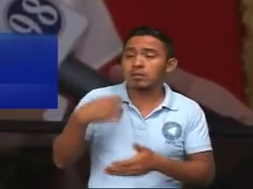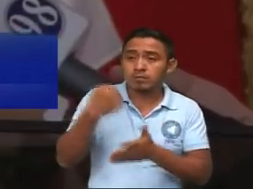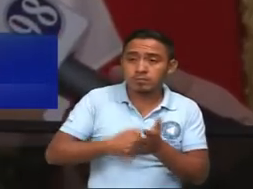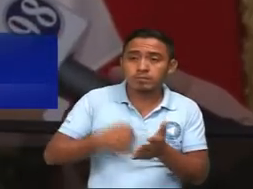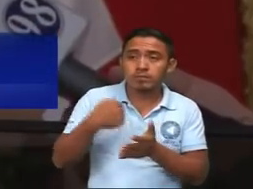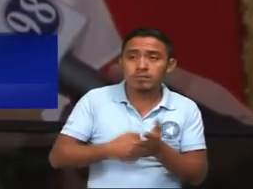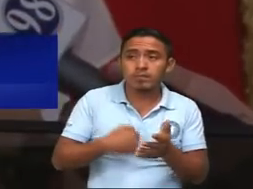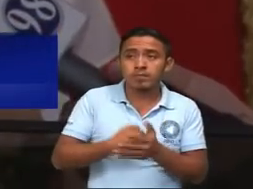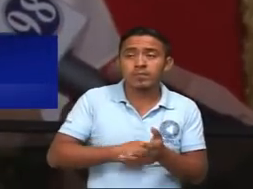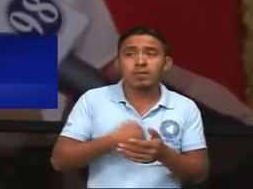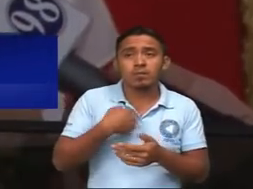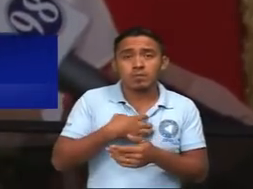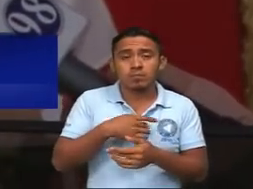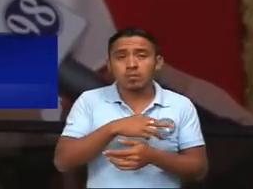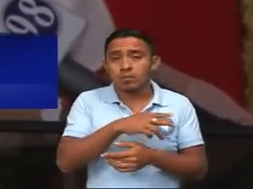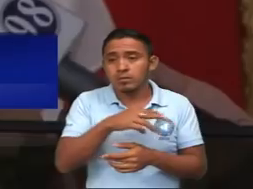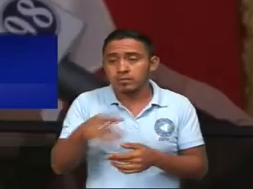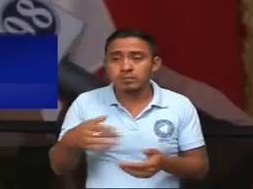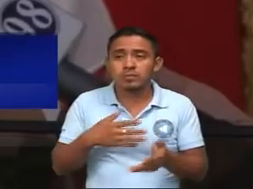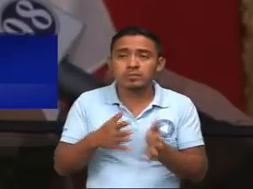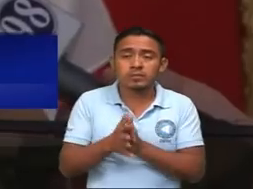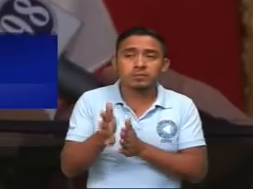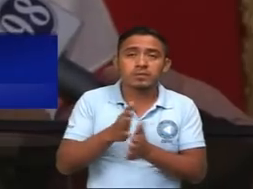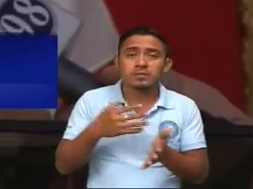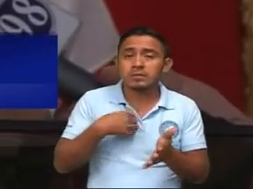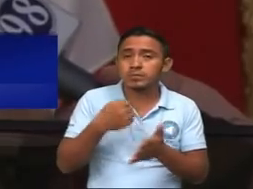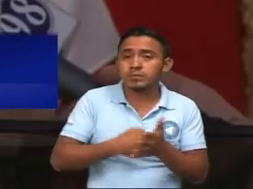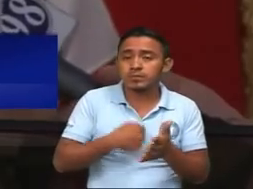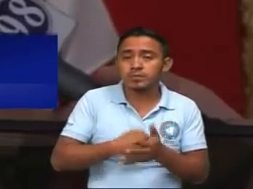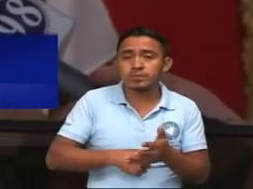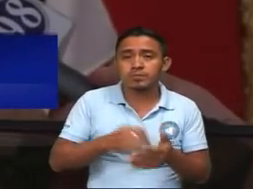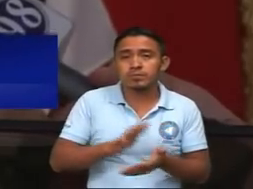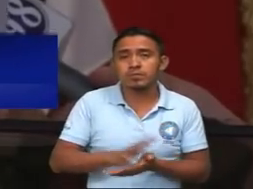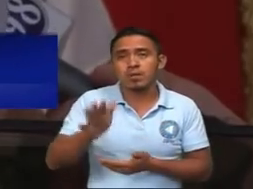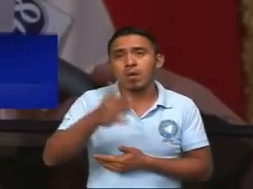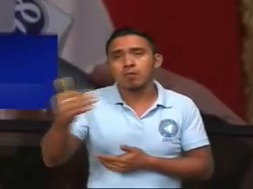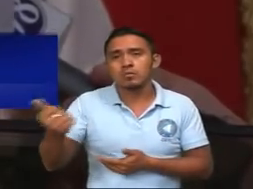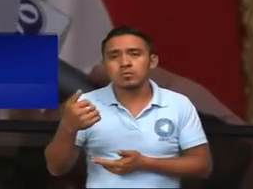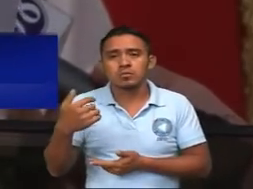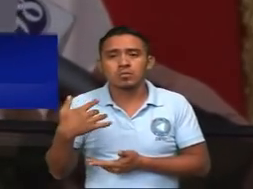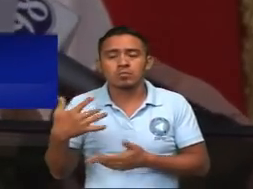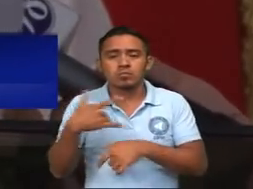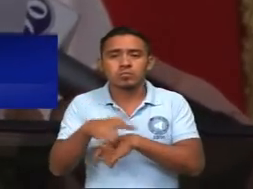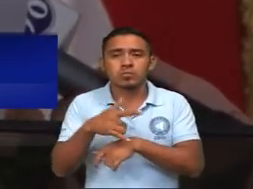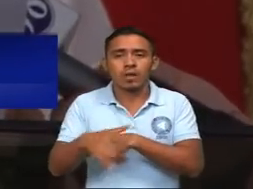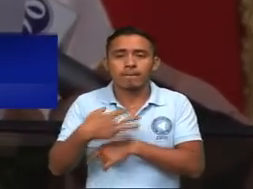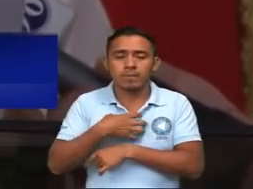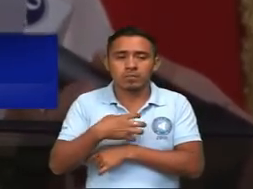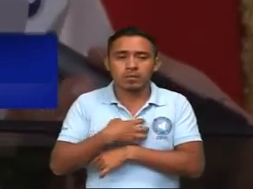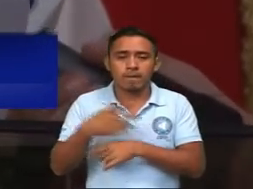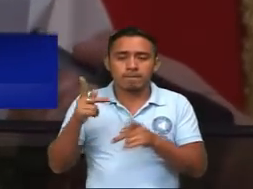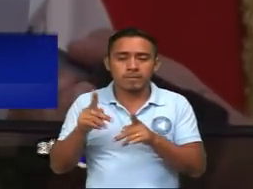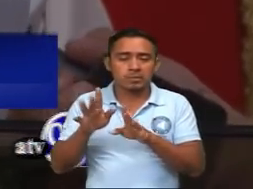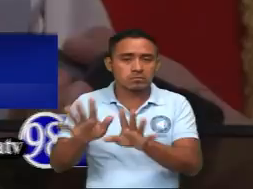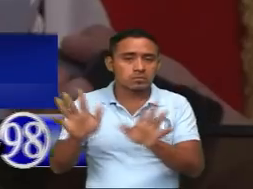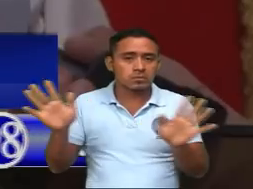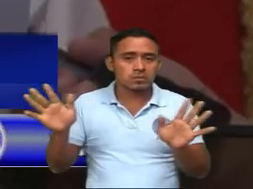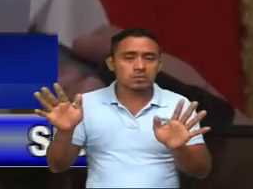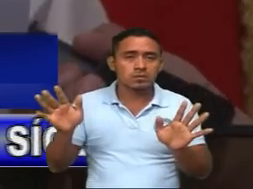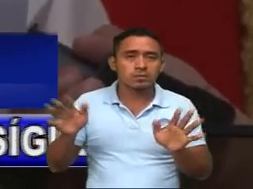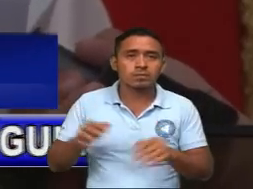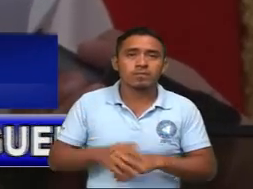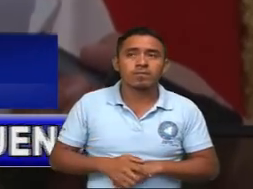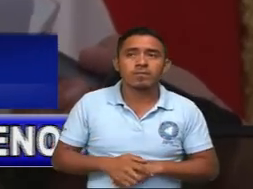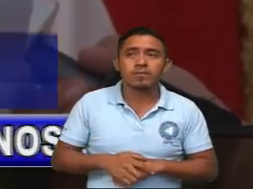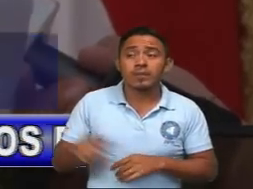defienden esos intereses de los trabajadores. Otros defienden sus intereses particulares.